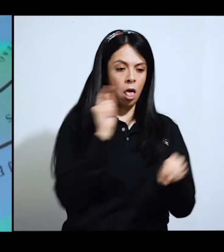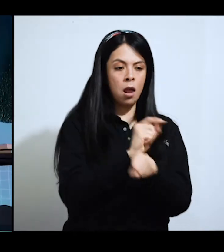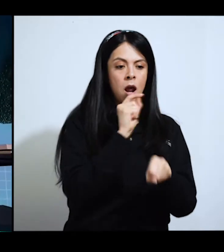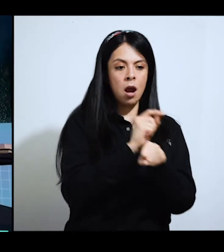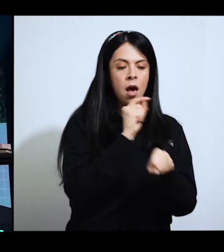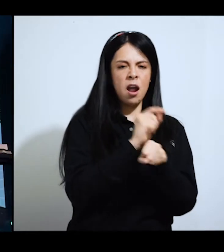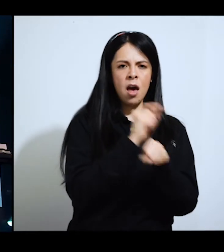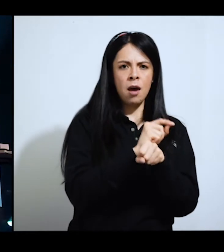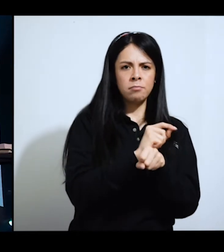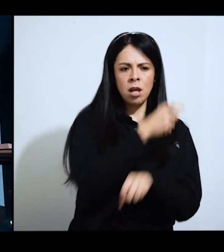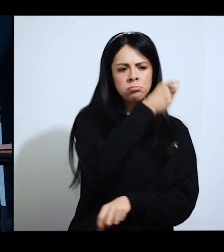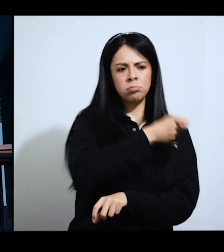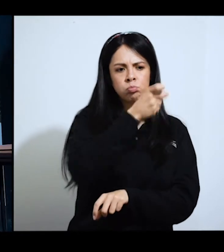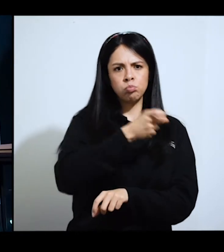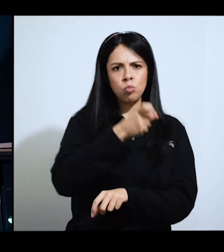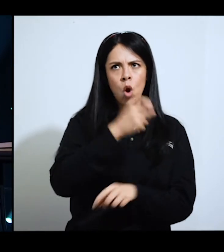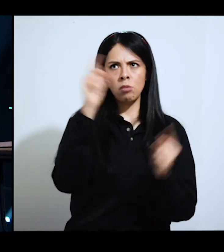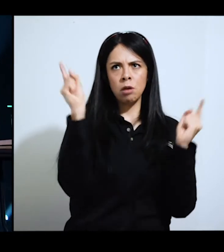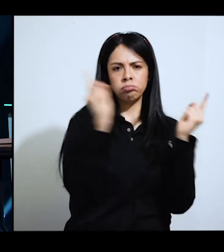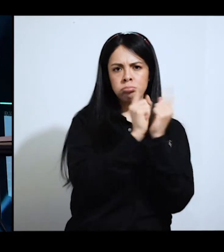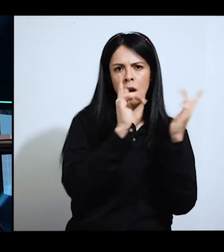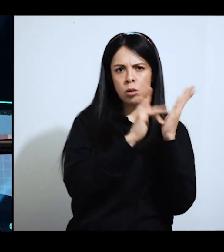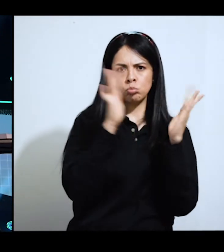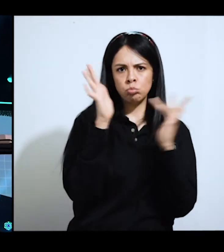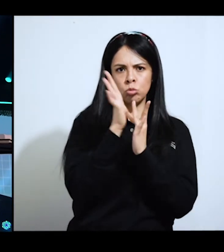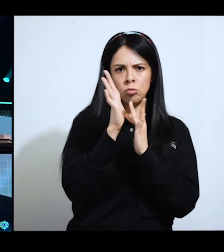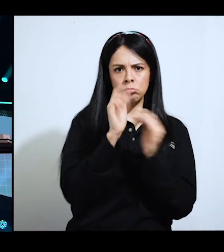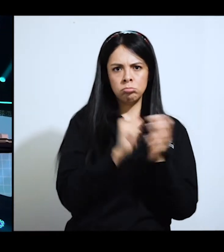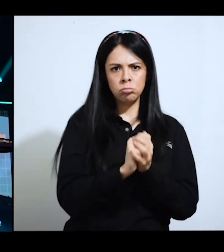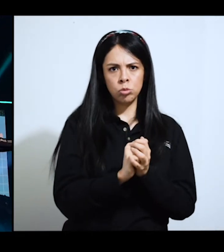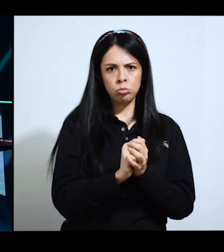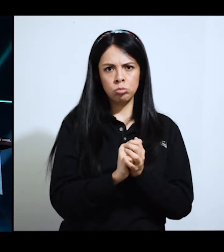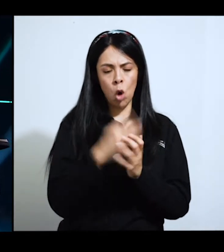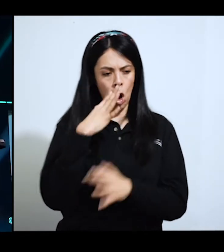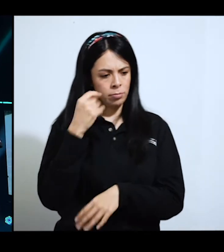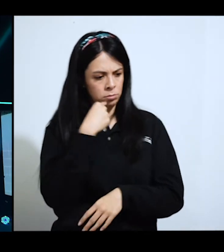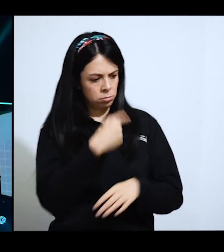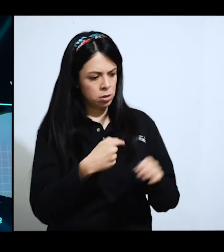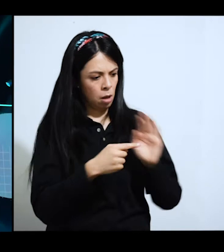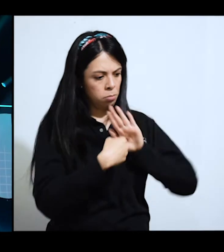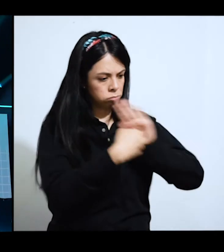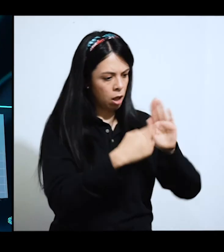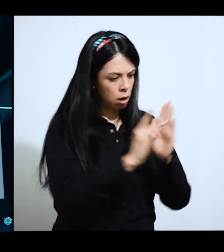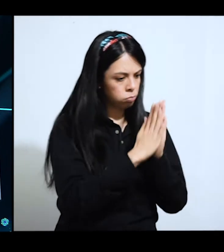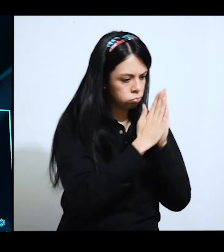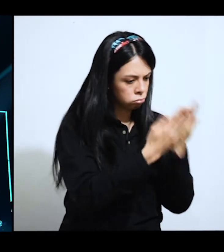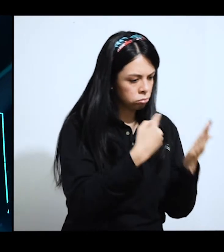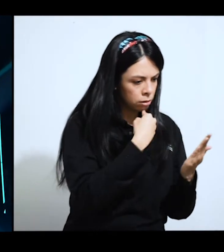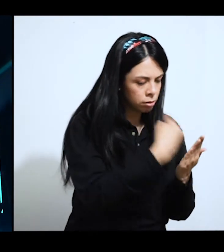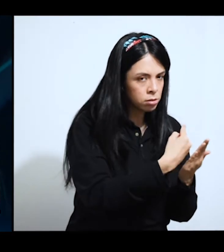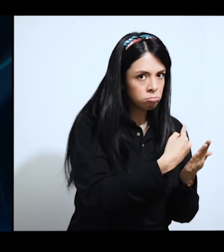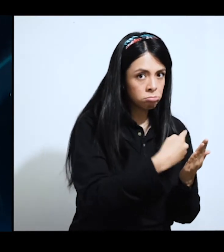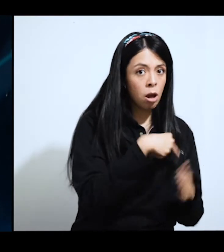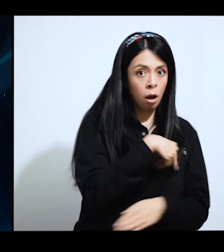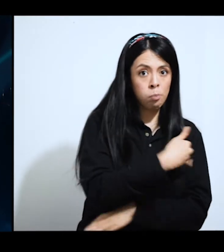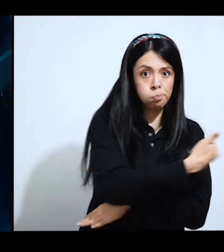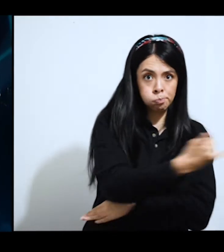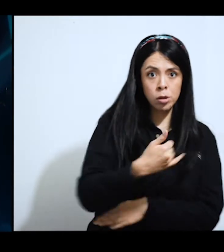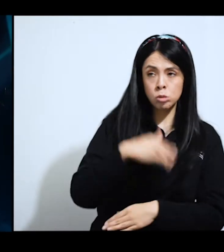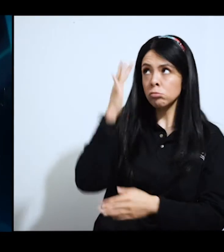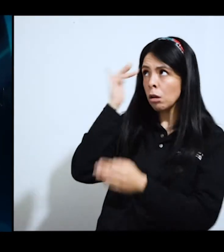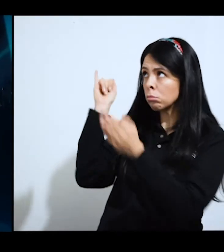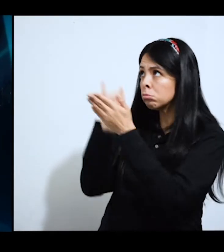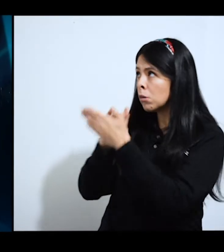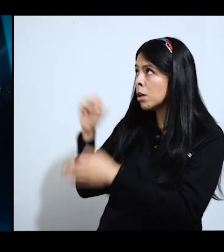Y él le decía: mira, la Biblia dice esto, pero aunque ellos creían o sabían lo que la Biblia decía, seguía